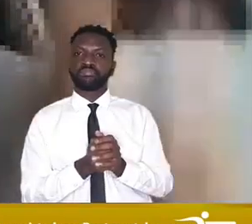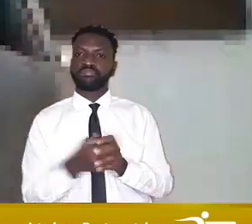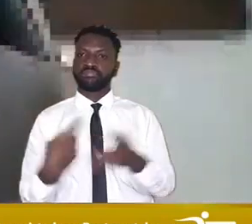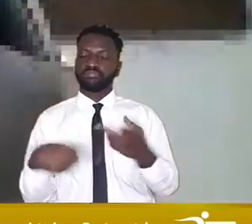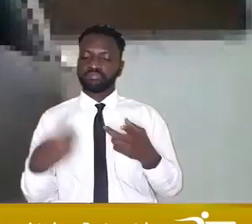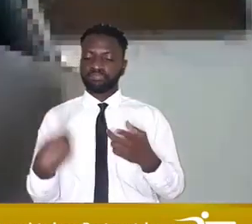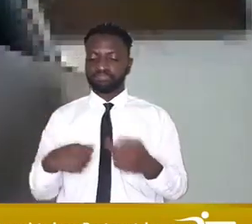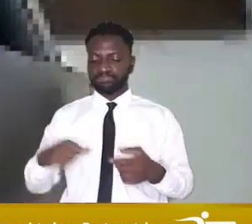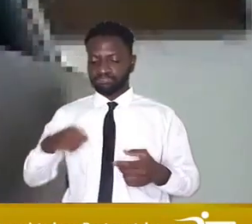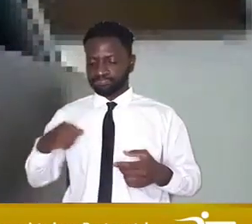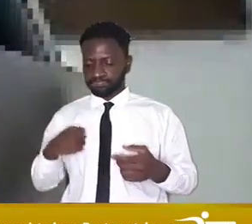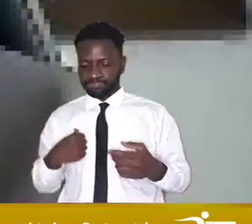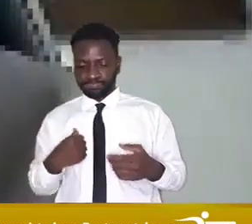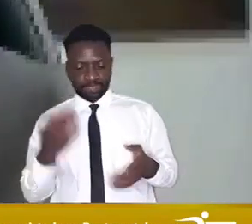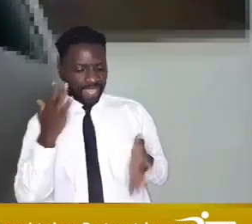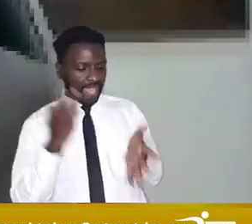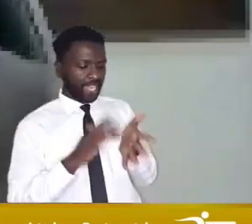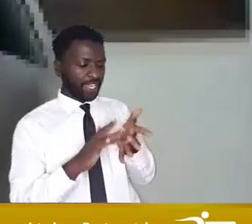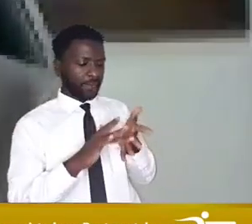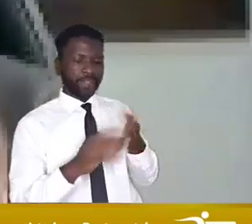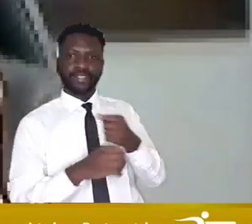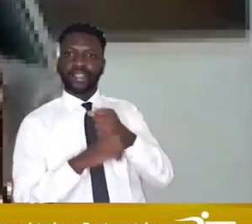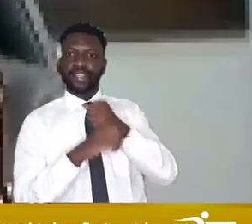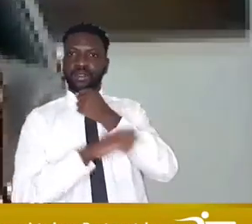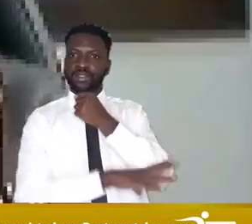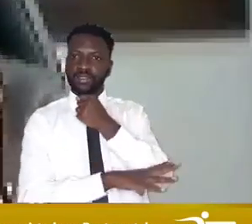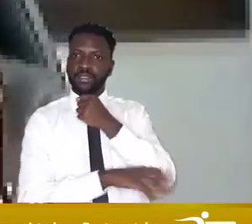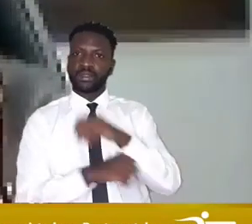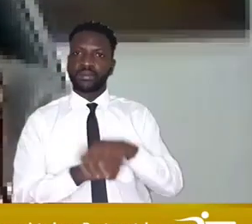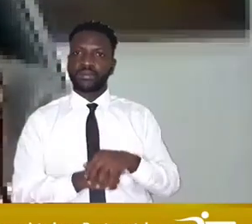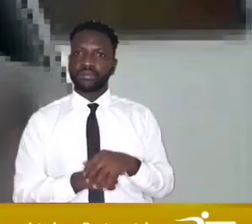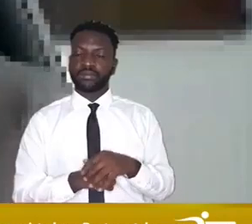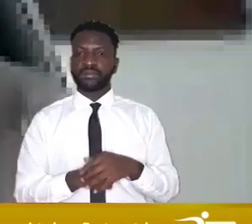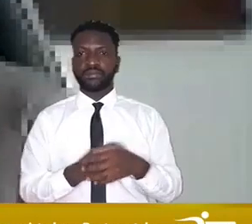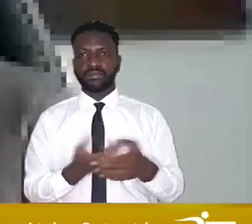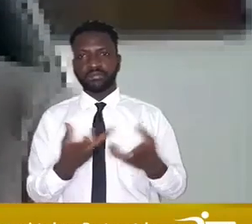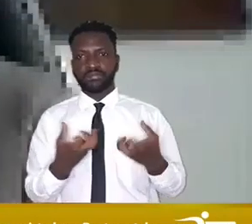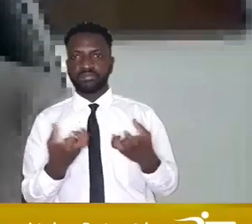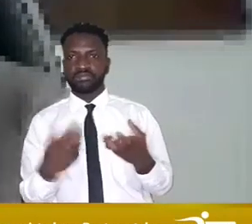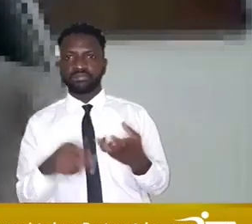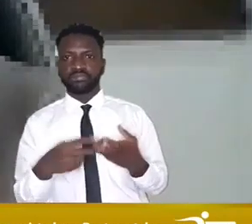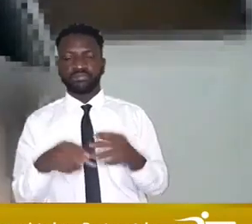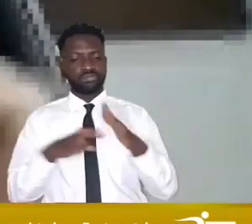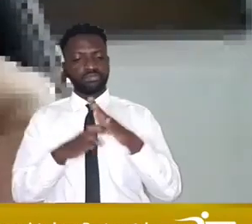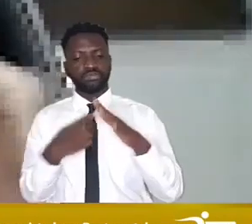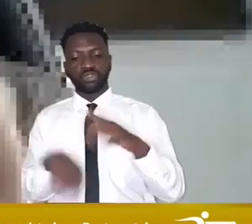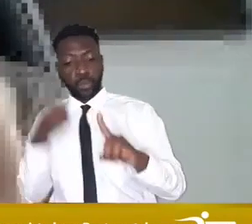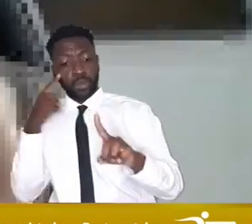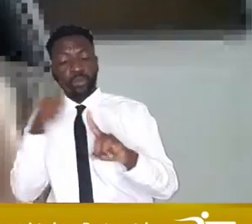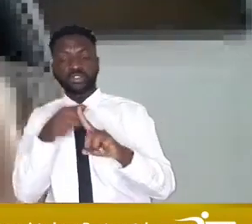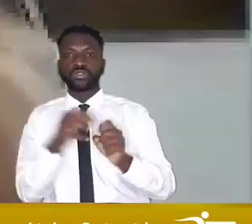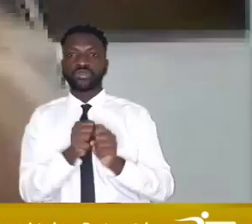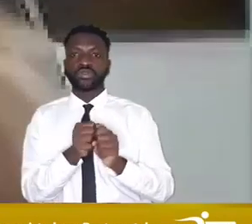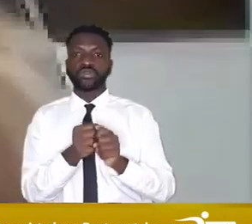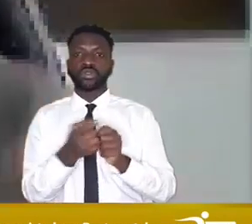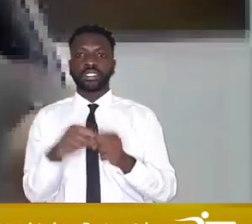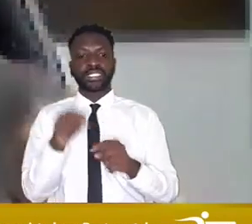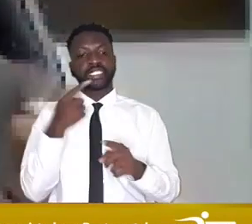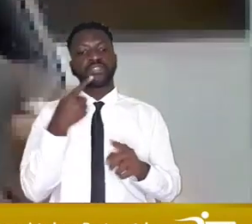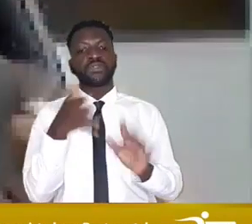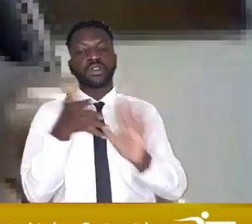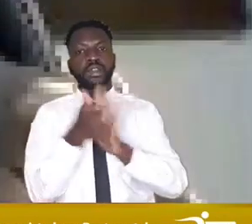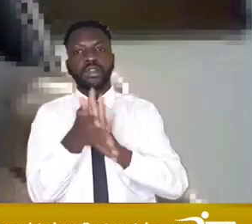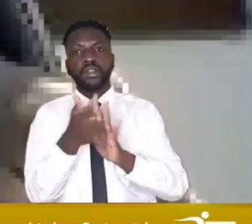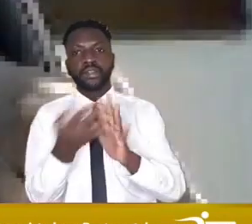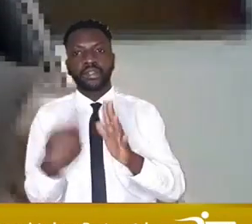en la doctrina. Yo estoy persiguiendo, dice Pablo, un propósito. Y te voy a decir en qué lo voy a